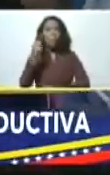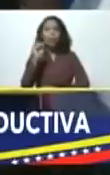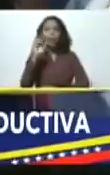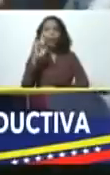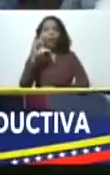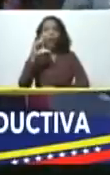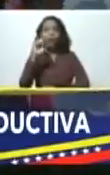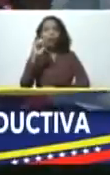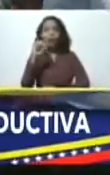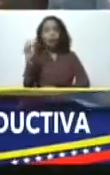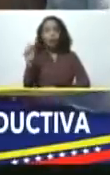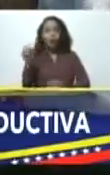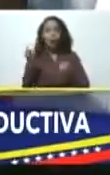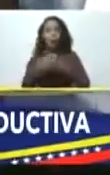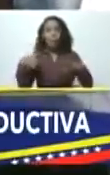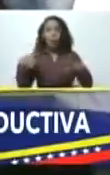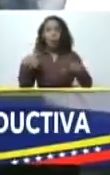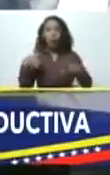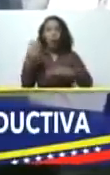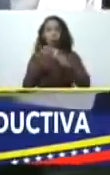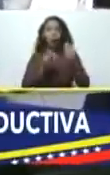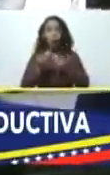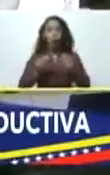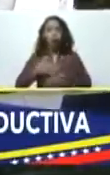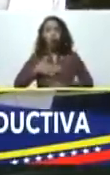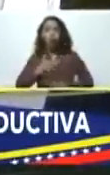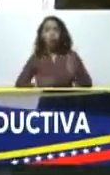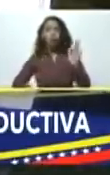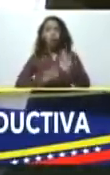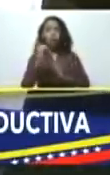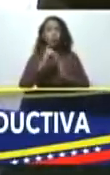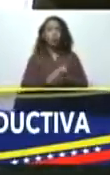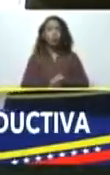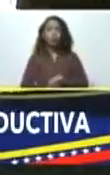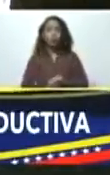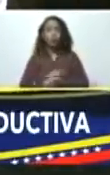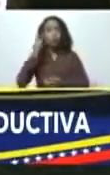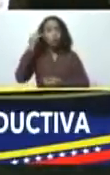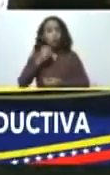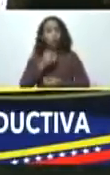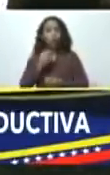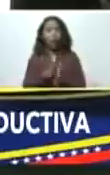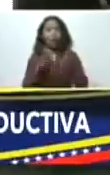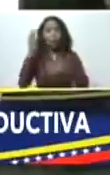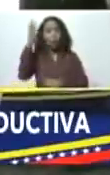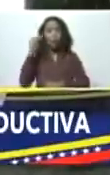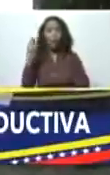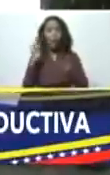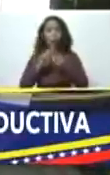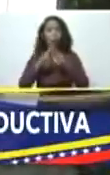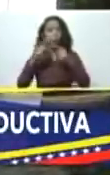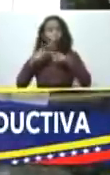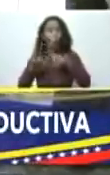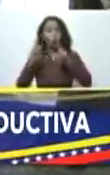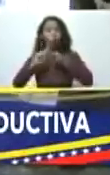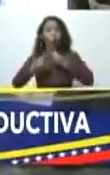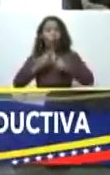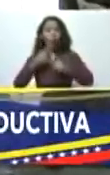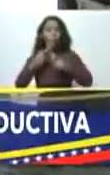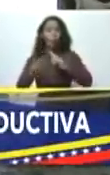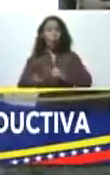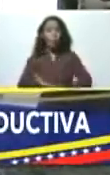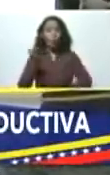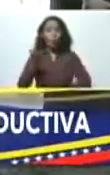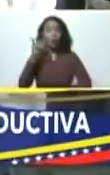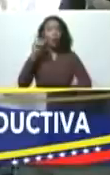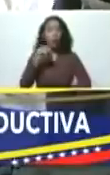¿verdad?, de este campo, a ver cómo podemos desarrollar también Sucre. Y el Gran Petare se conoce por otras cosas, pero importante que